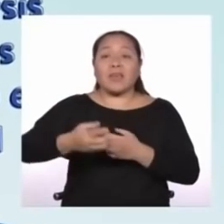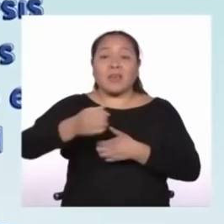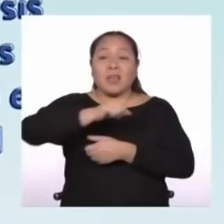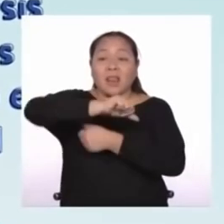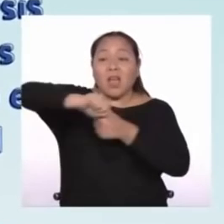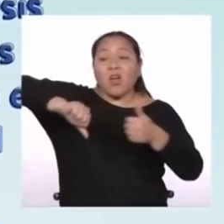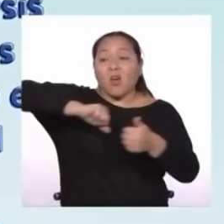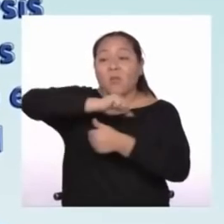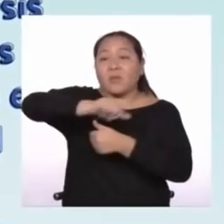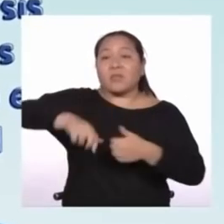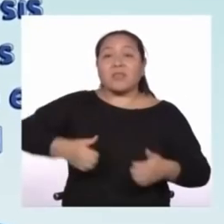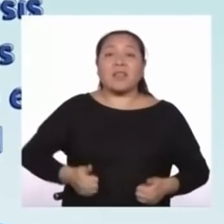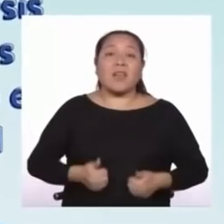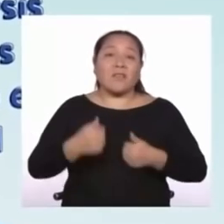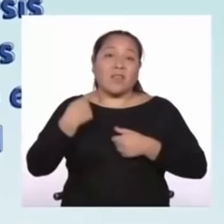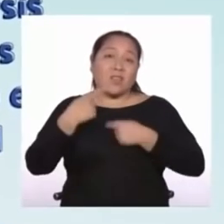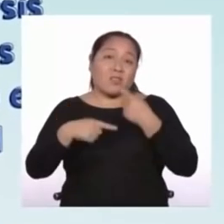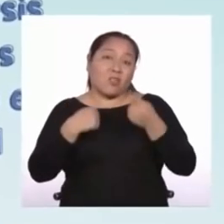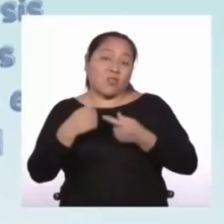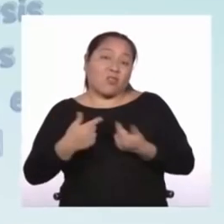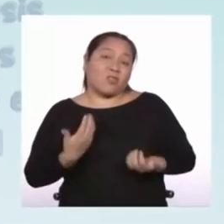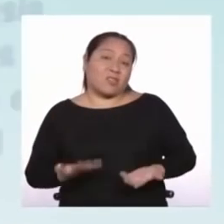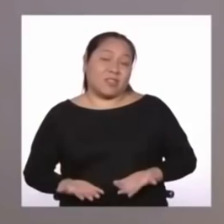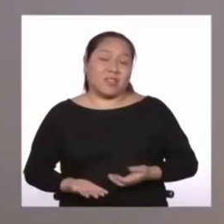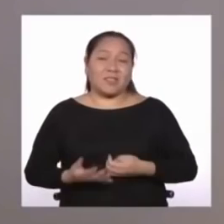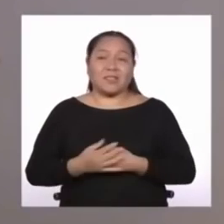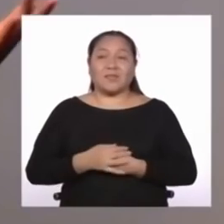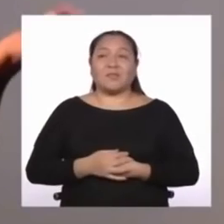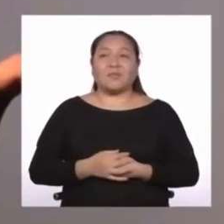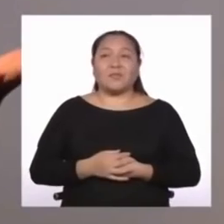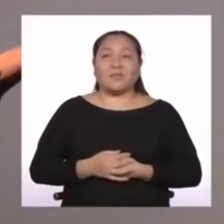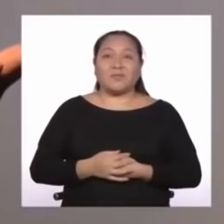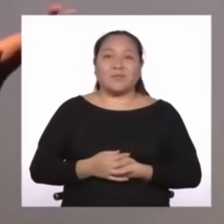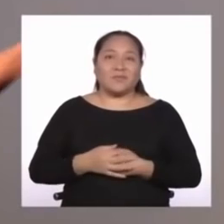convivencia y vida cotidiana actual.